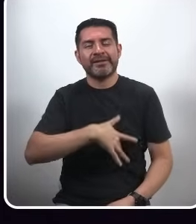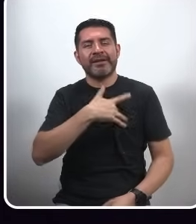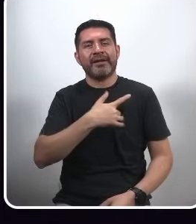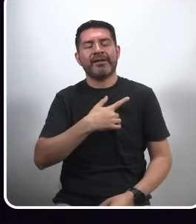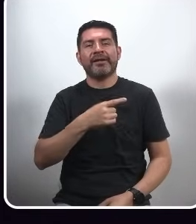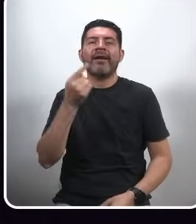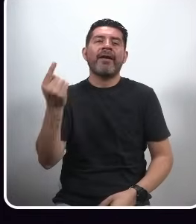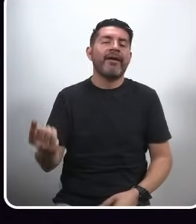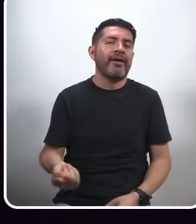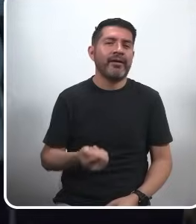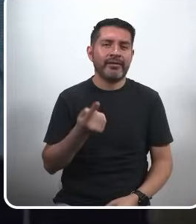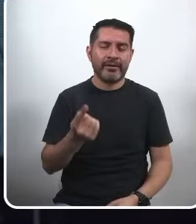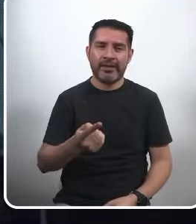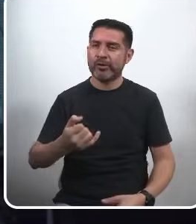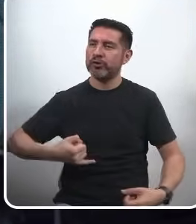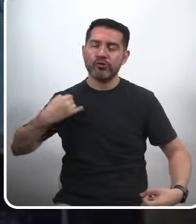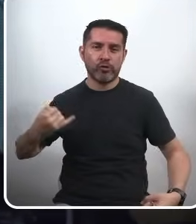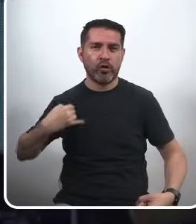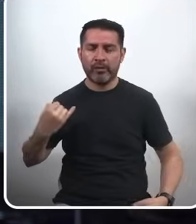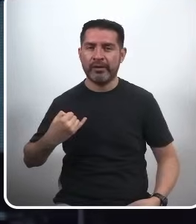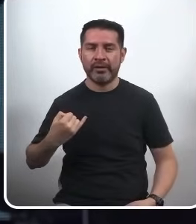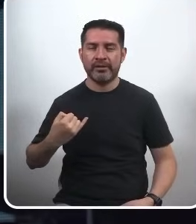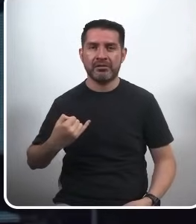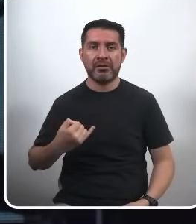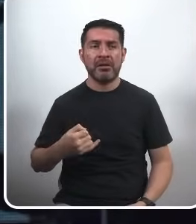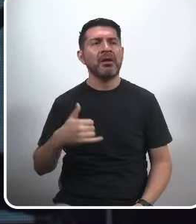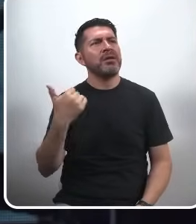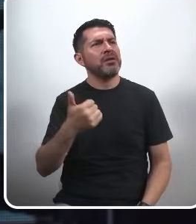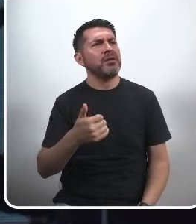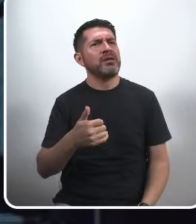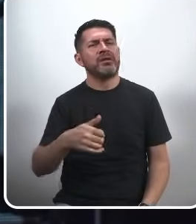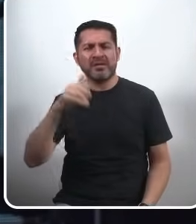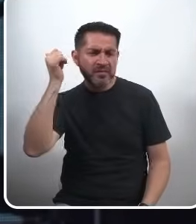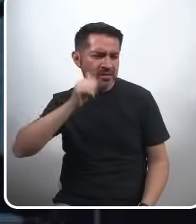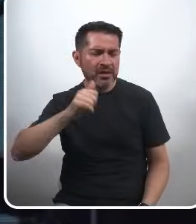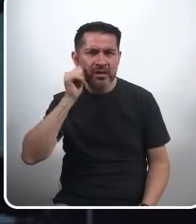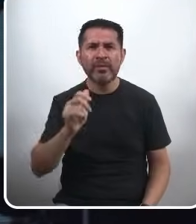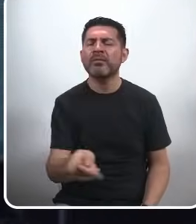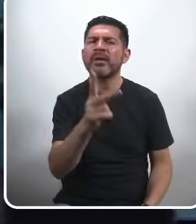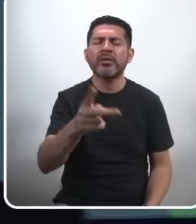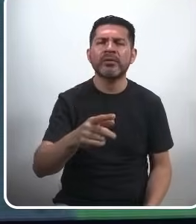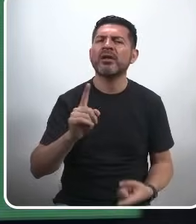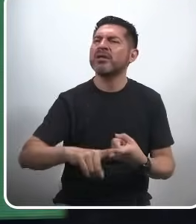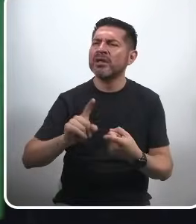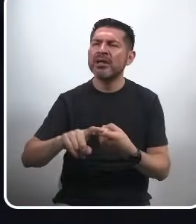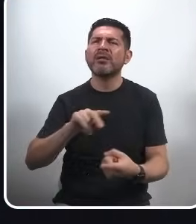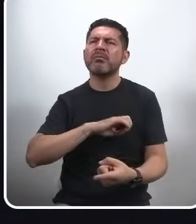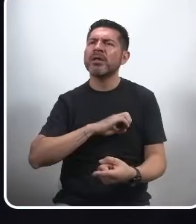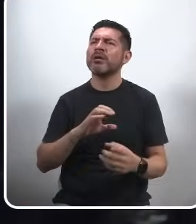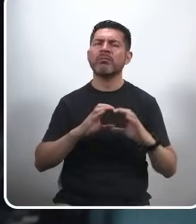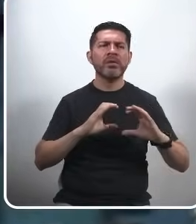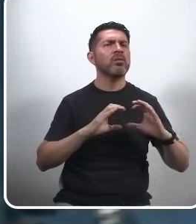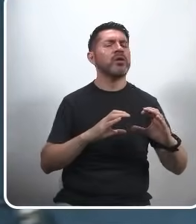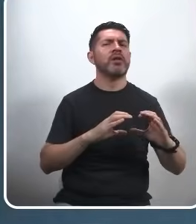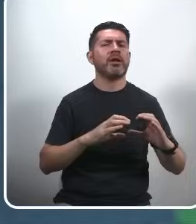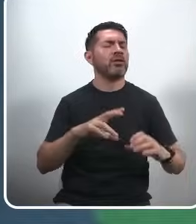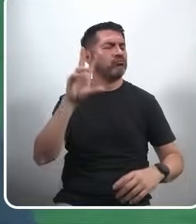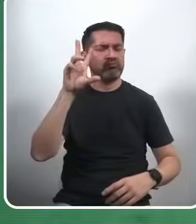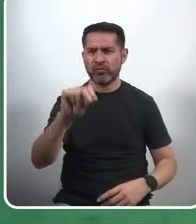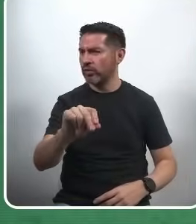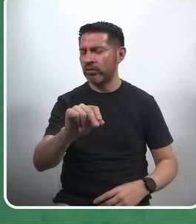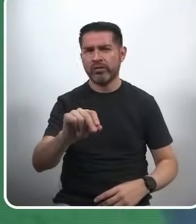poquito, madure. Te toca a ti cuidarte a ti mismo y a la gente que Dios te ha dado en tu familia. Tienes que hacer ese cambio